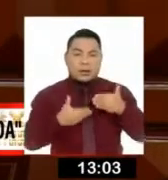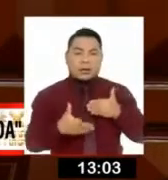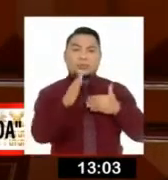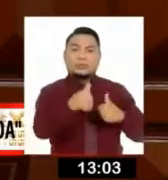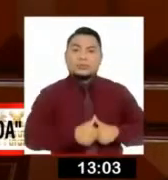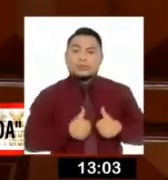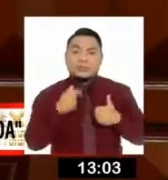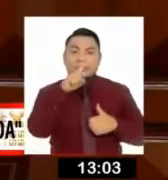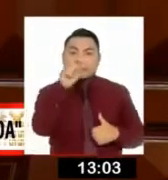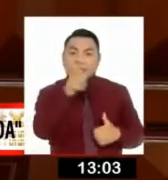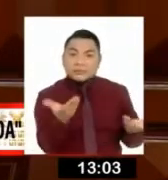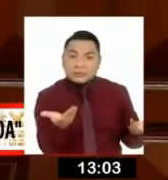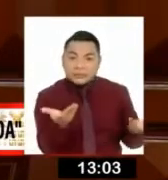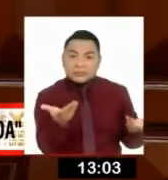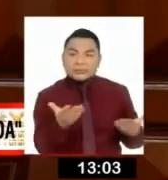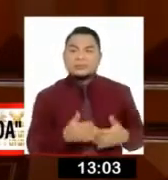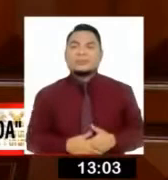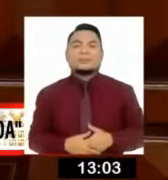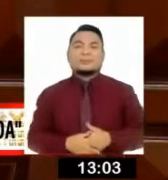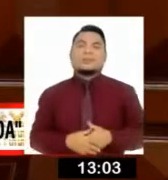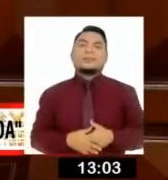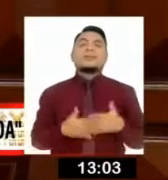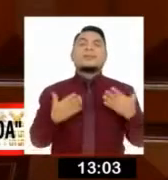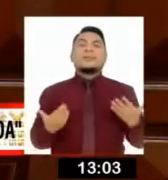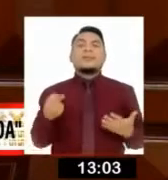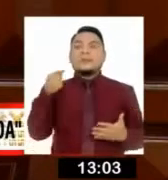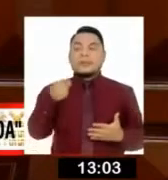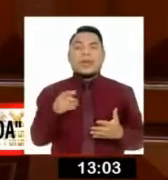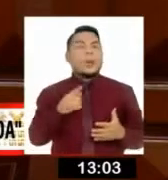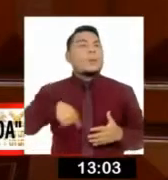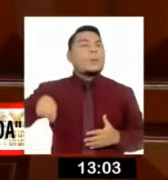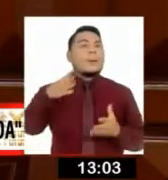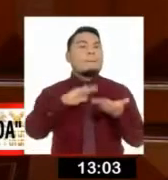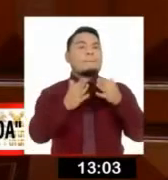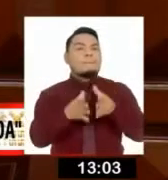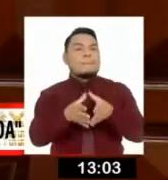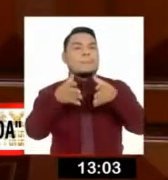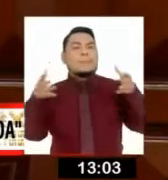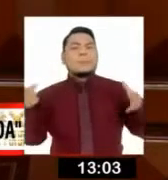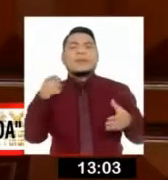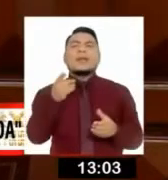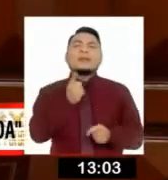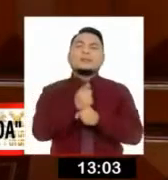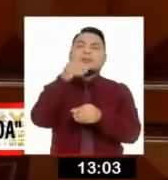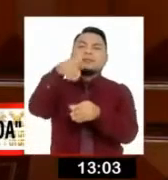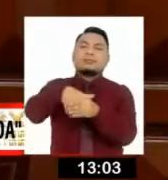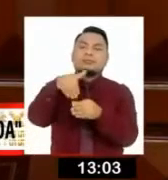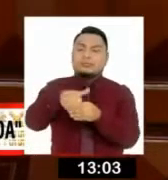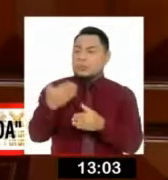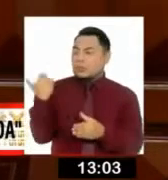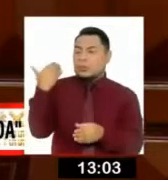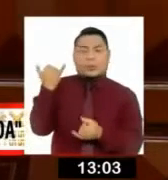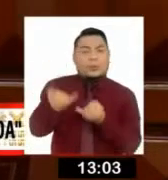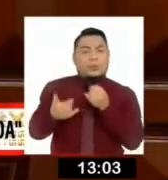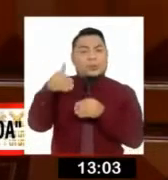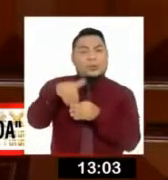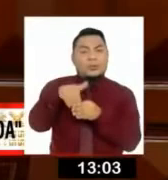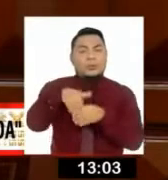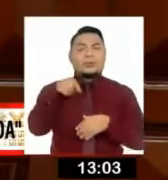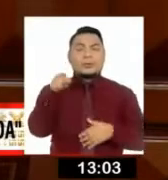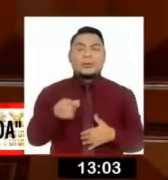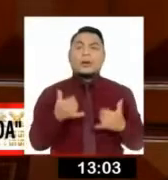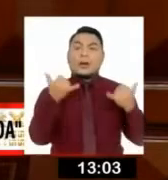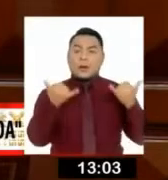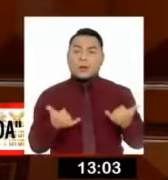días? A pesar que la mayoría de quienes votaron en las recientes elecciones y